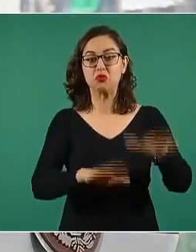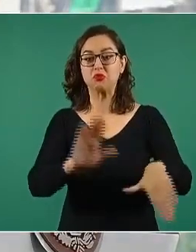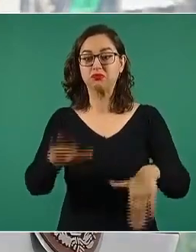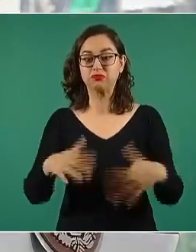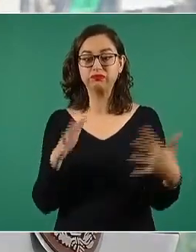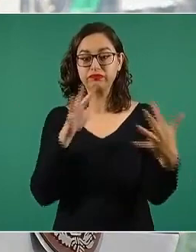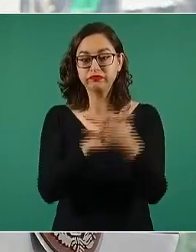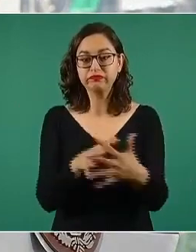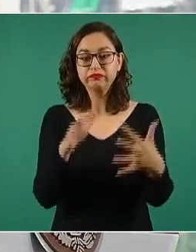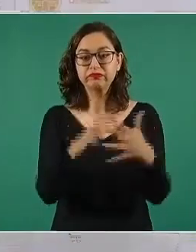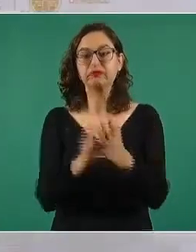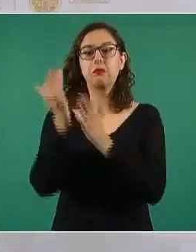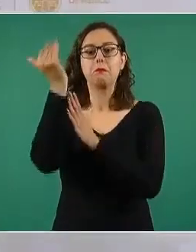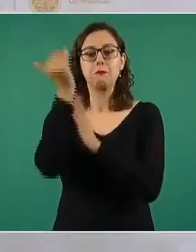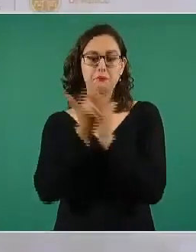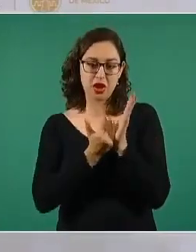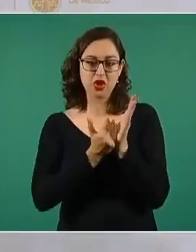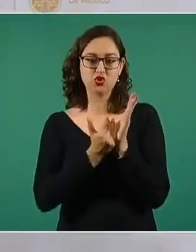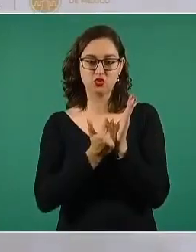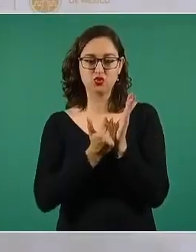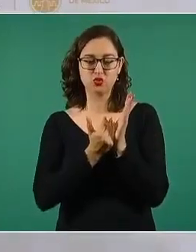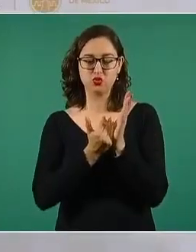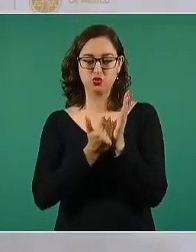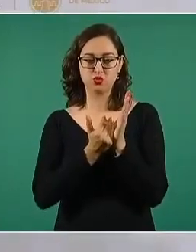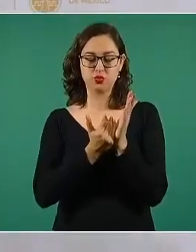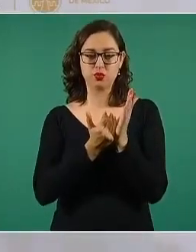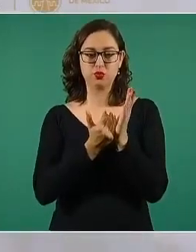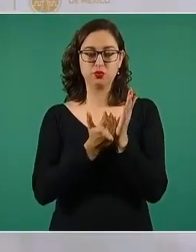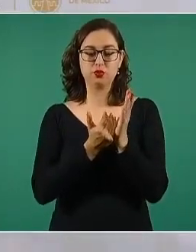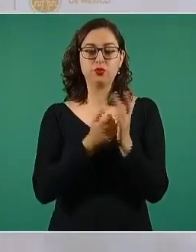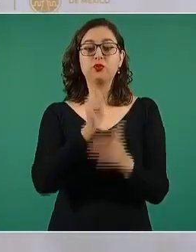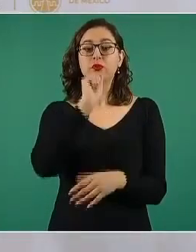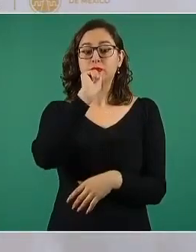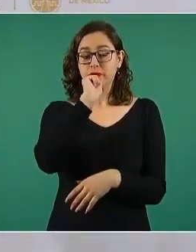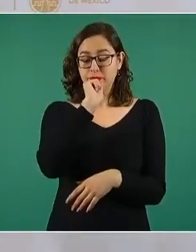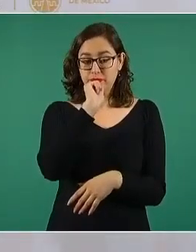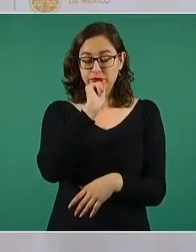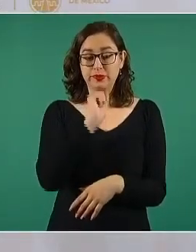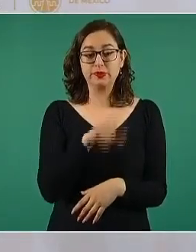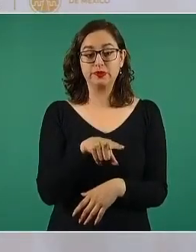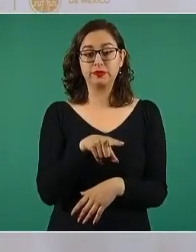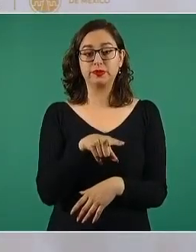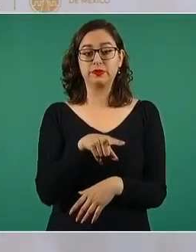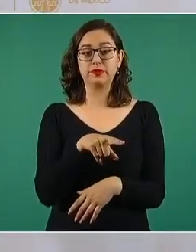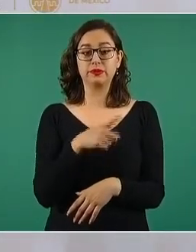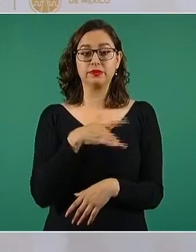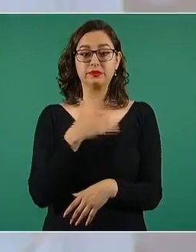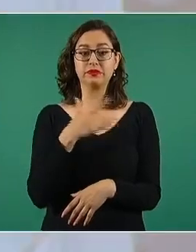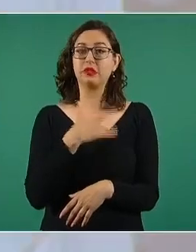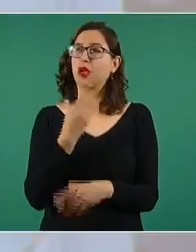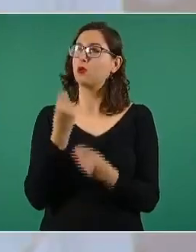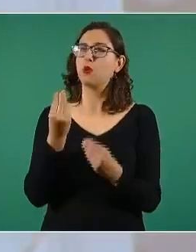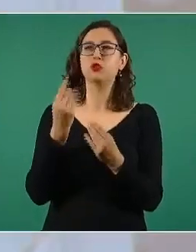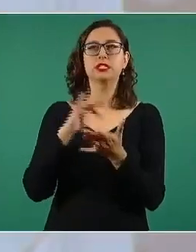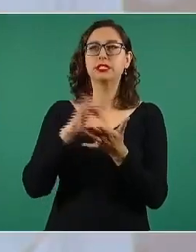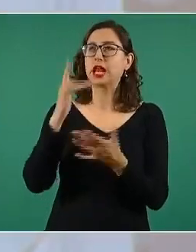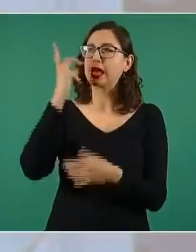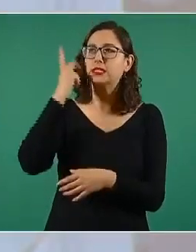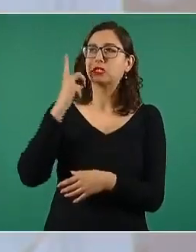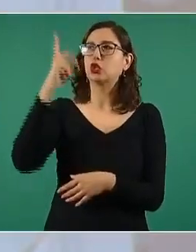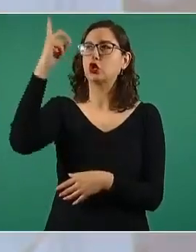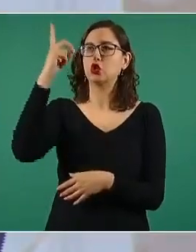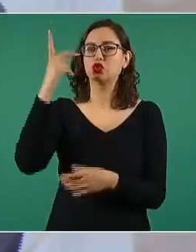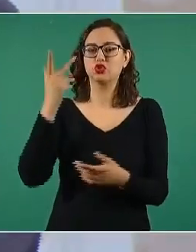peleasen tanto. Y el mismo cronista da gracias a Dios,